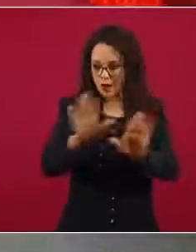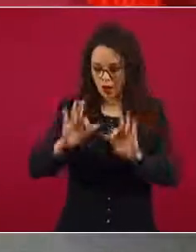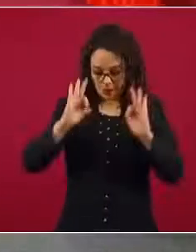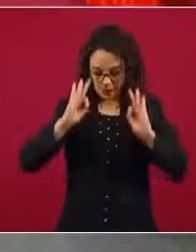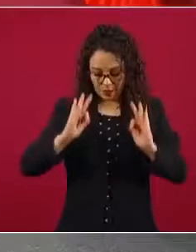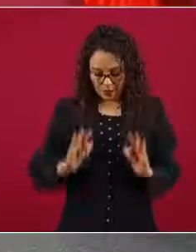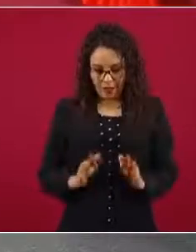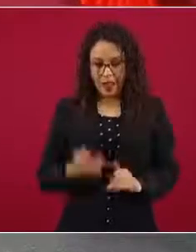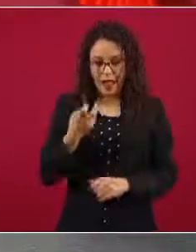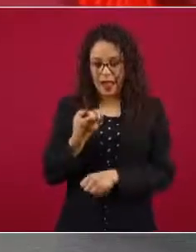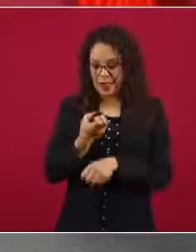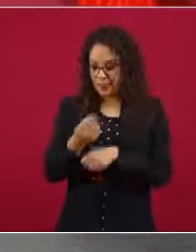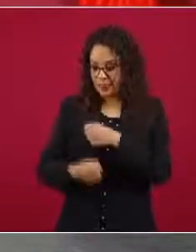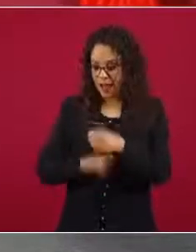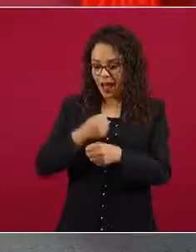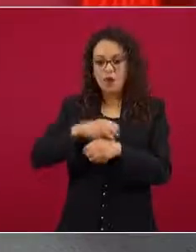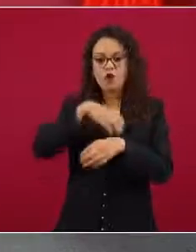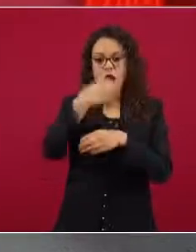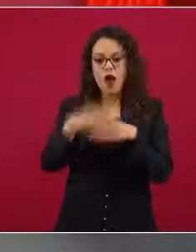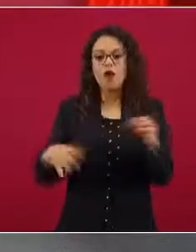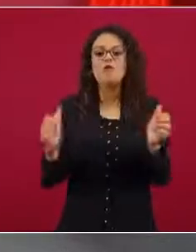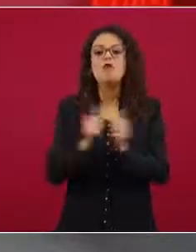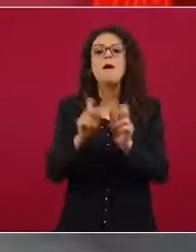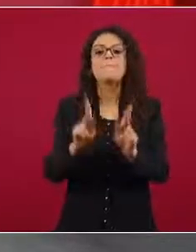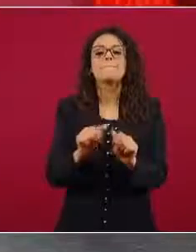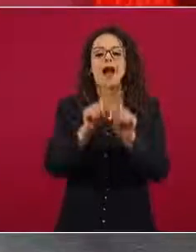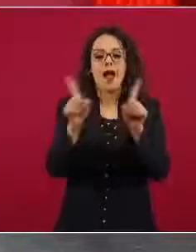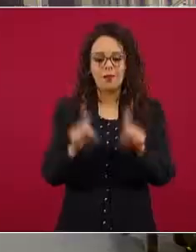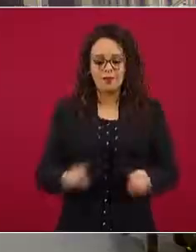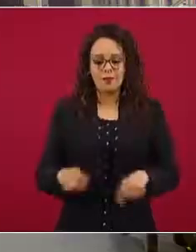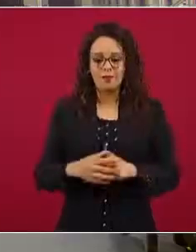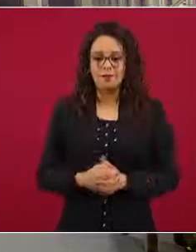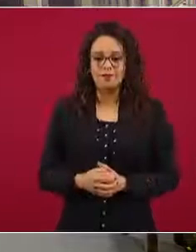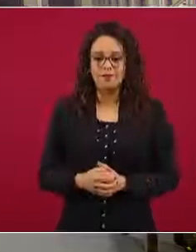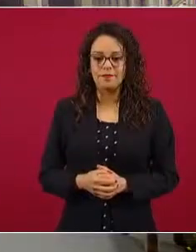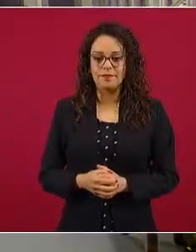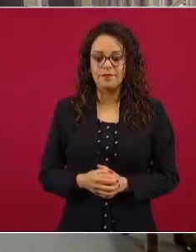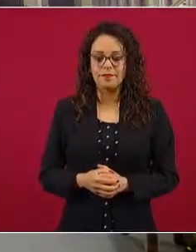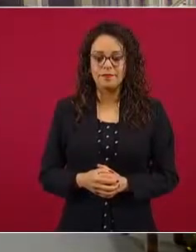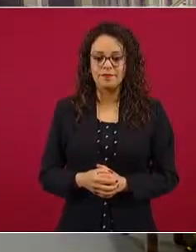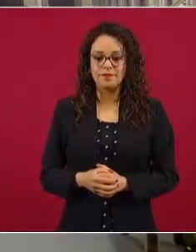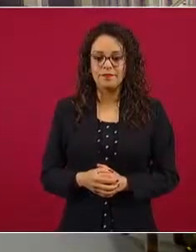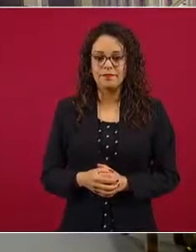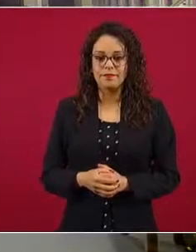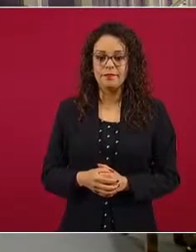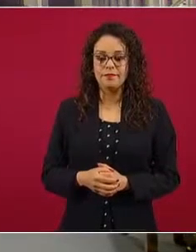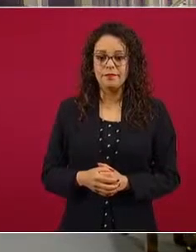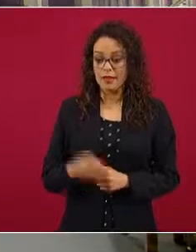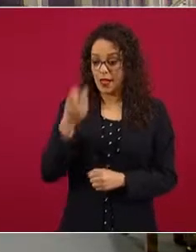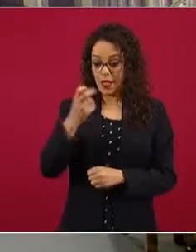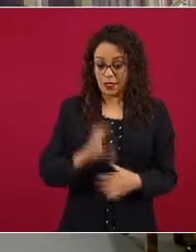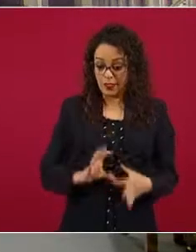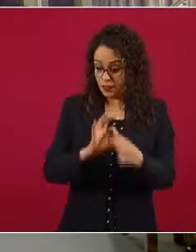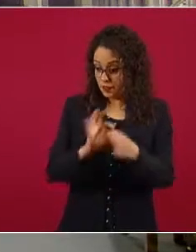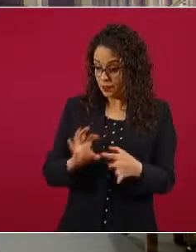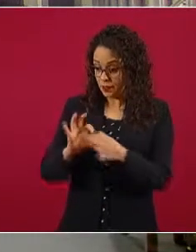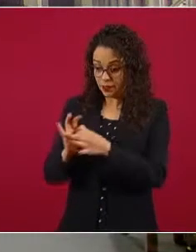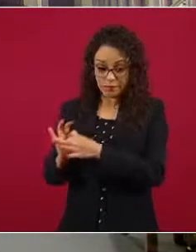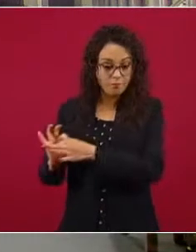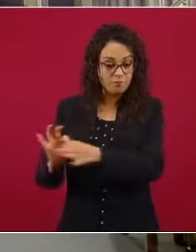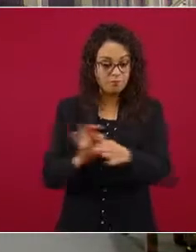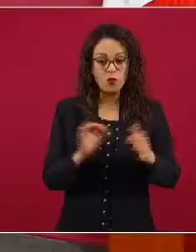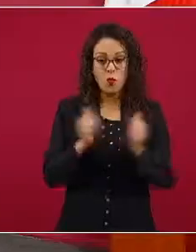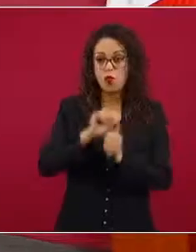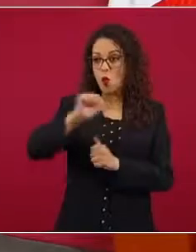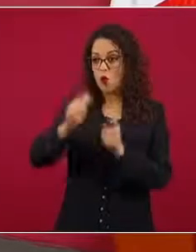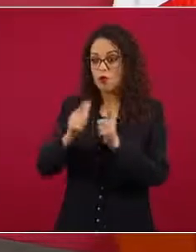año en paz. ¿Se valen este tipo de coaliciones con tal de mantener la mayoría en la Cámara? No me meto en eso, no me meto.